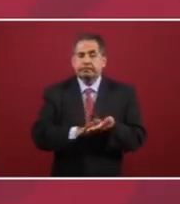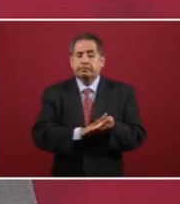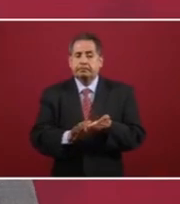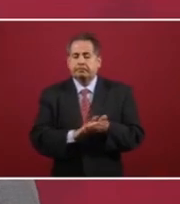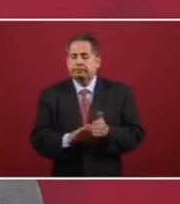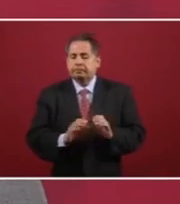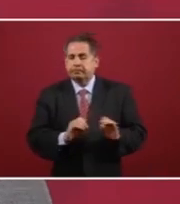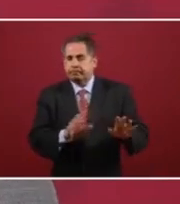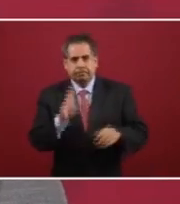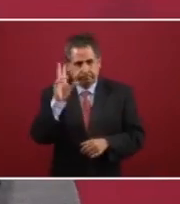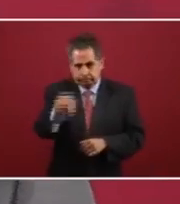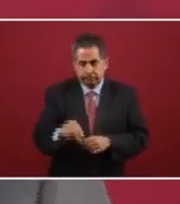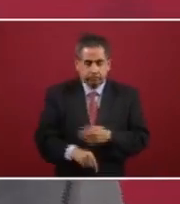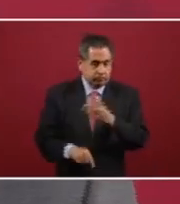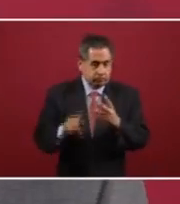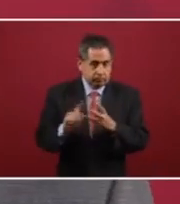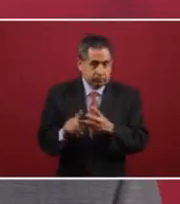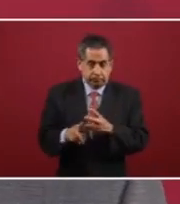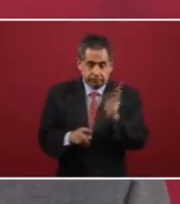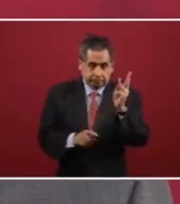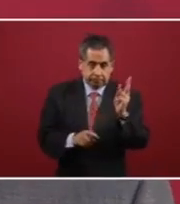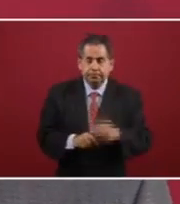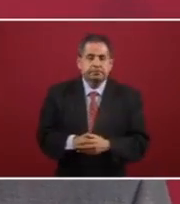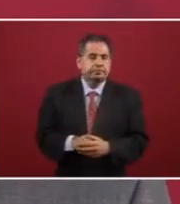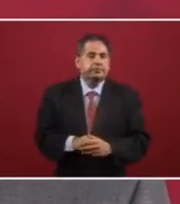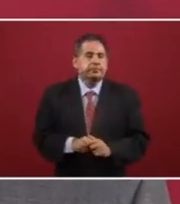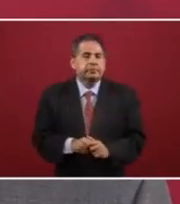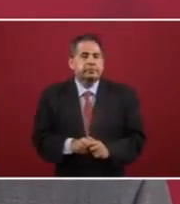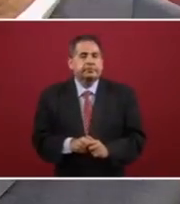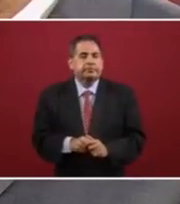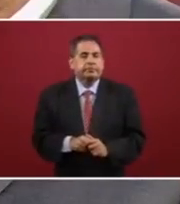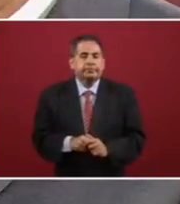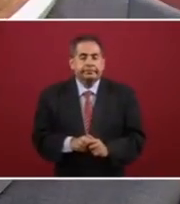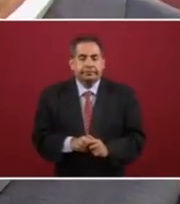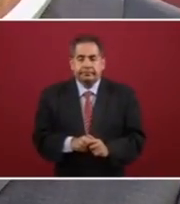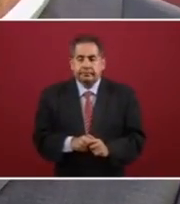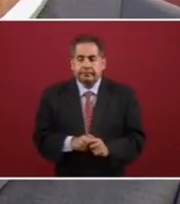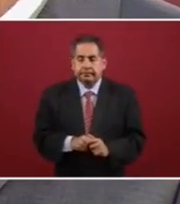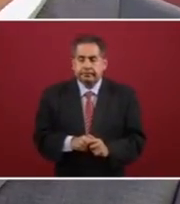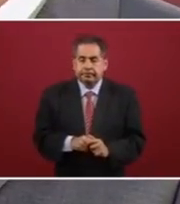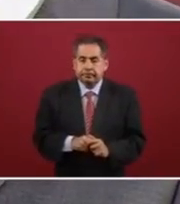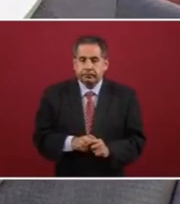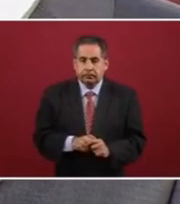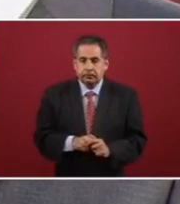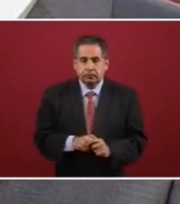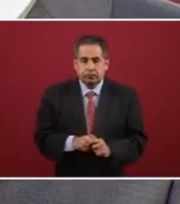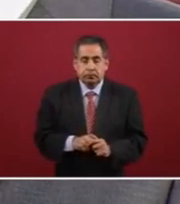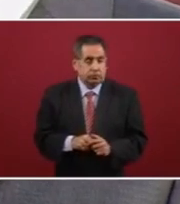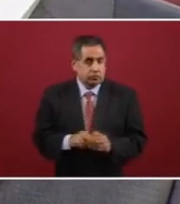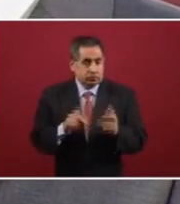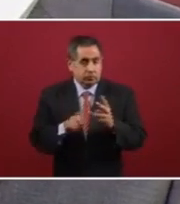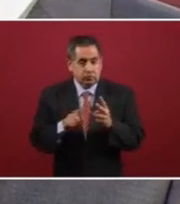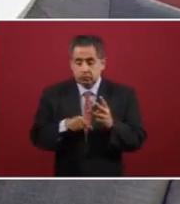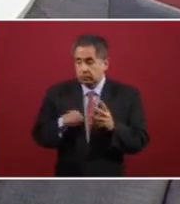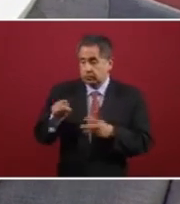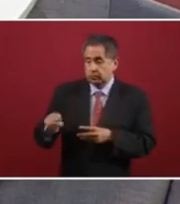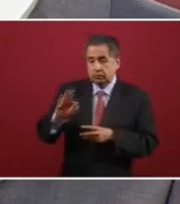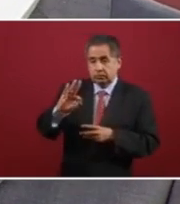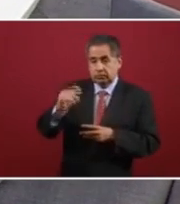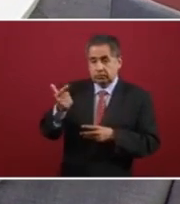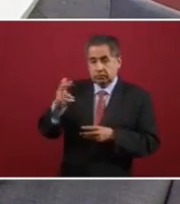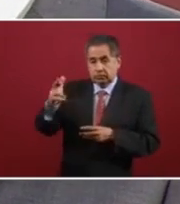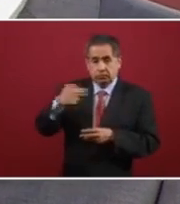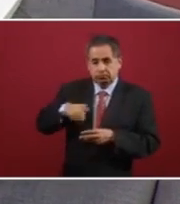3 se está apoyando a la fiscalía general